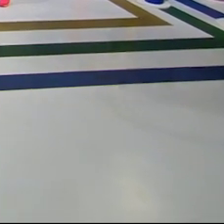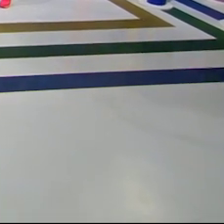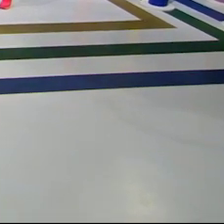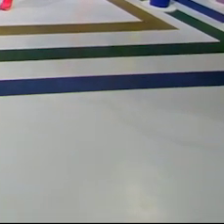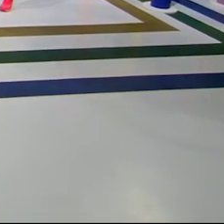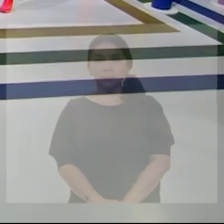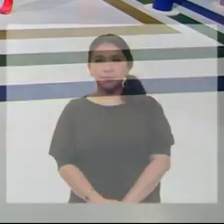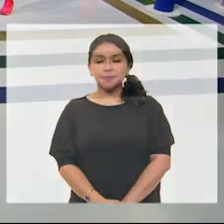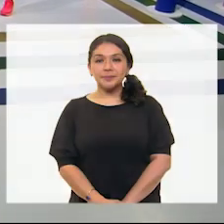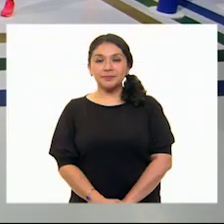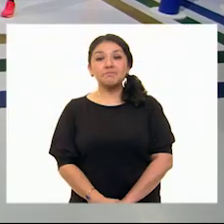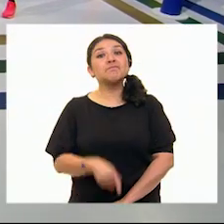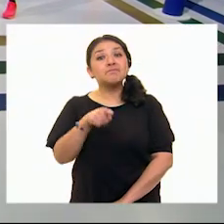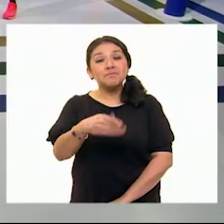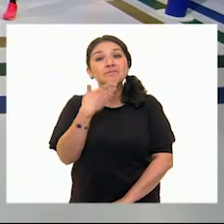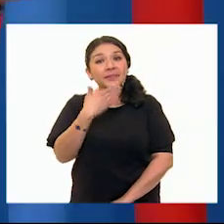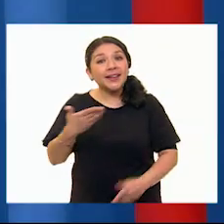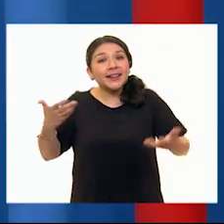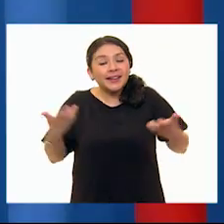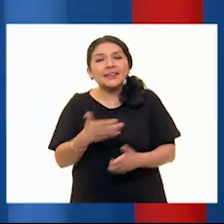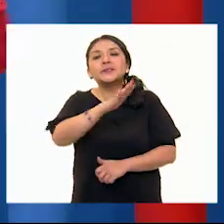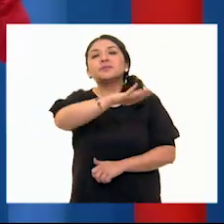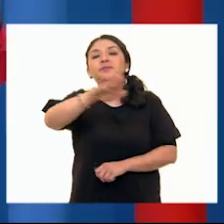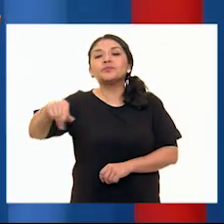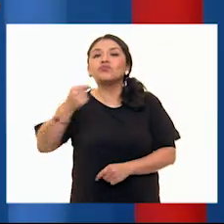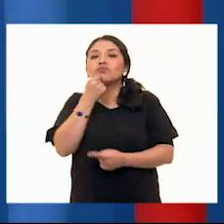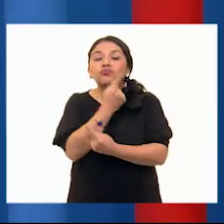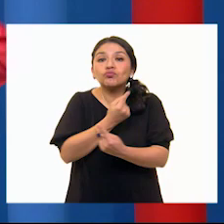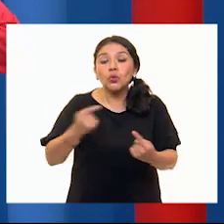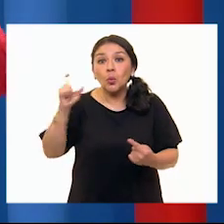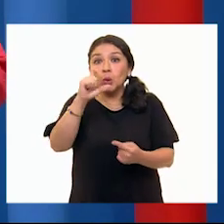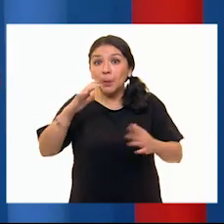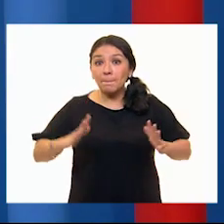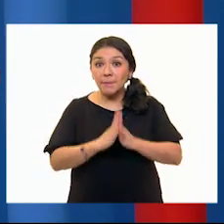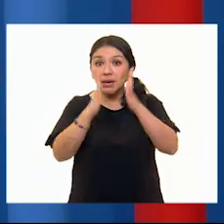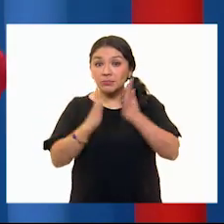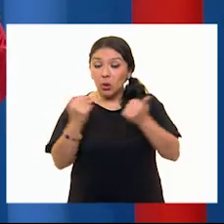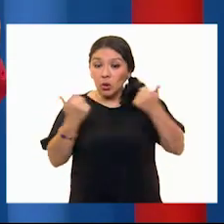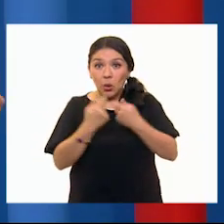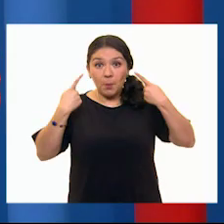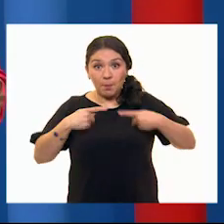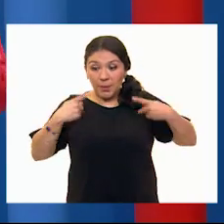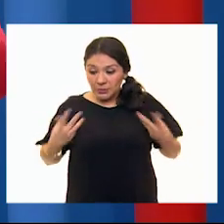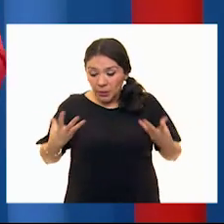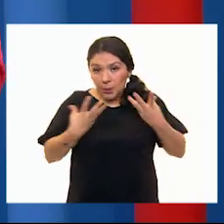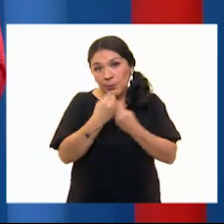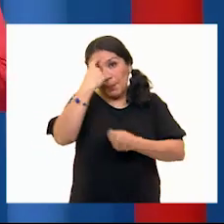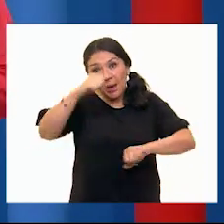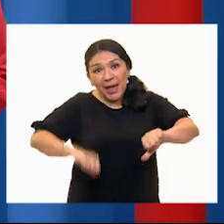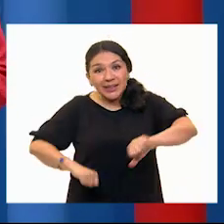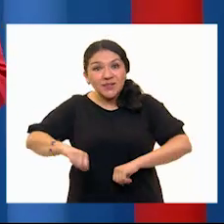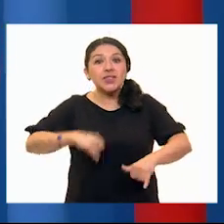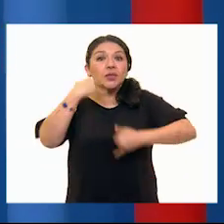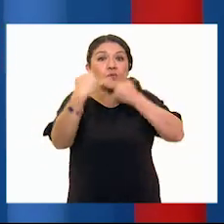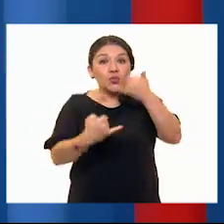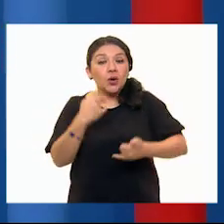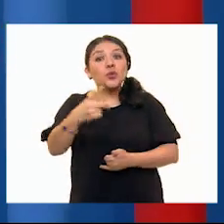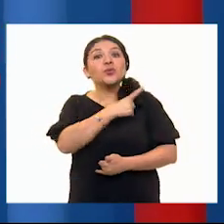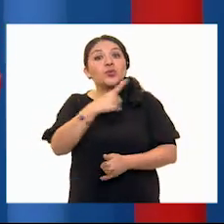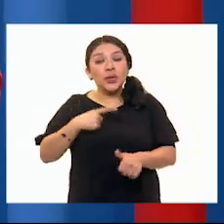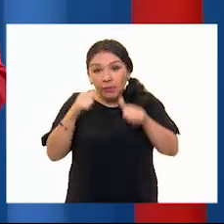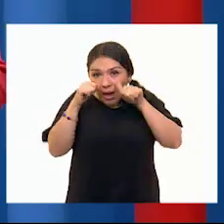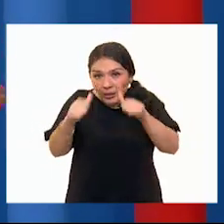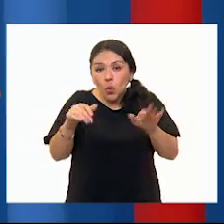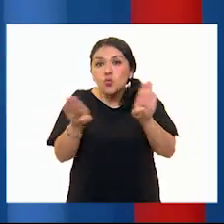practicando. Muy bien. Oigan, niñas y niños, al participar con otras personas en las actividades y juegos, debemos poner